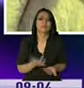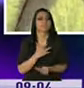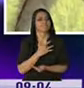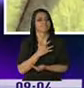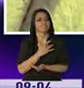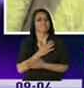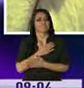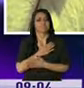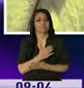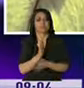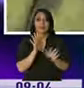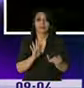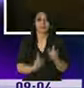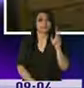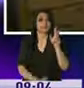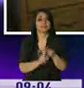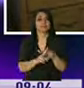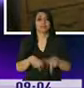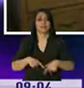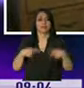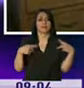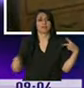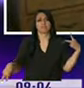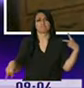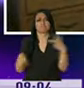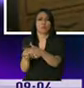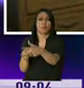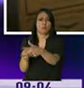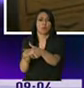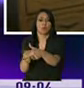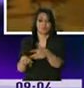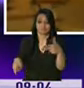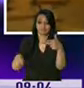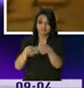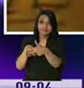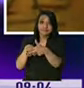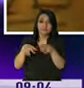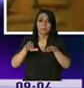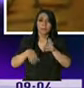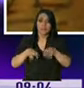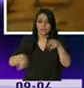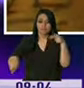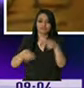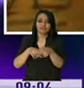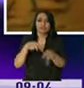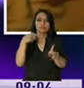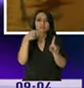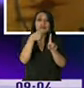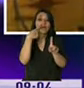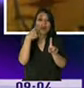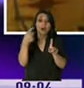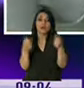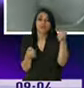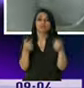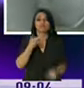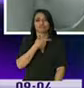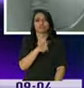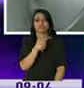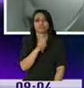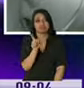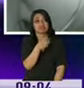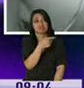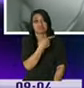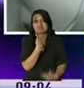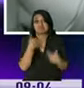por cosas del destino, un accidente de tránsito de un señor que al parecer, no sé si está sentenciado, pero la ley